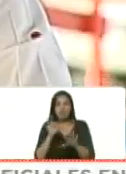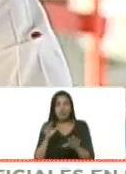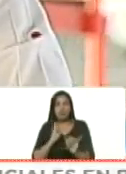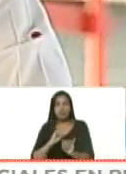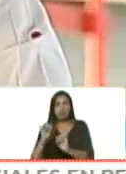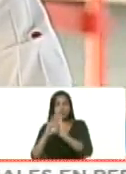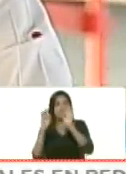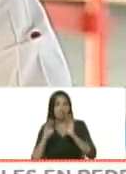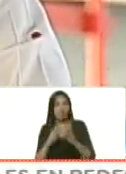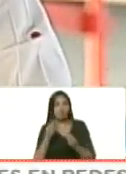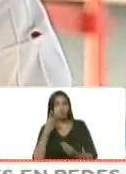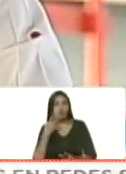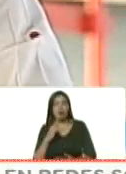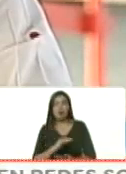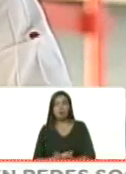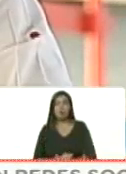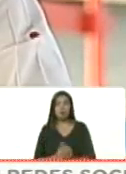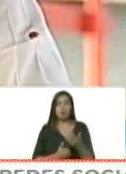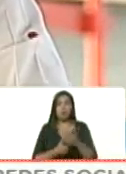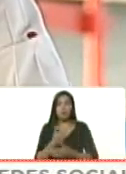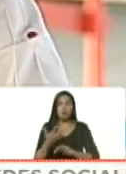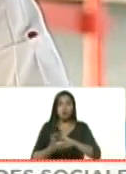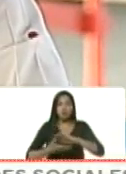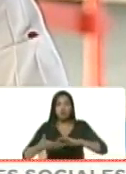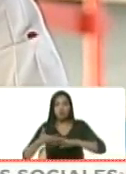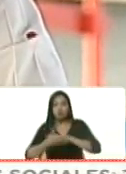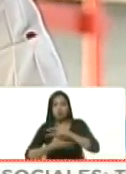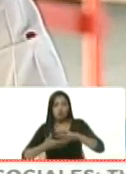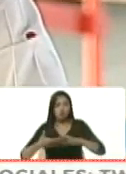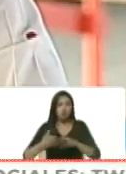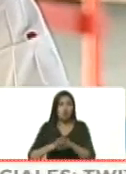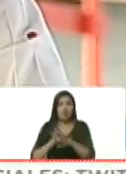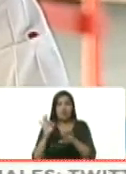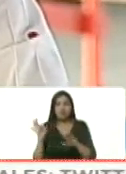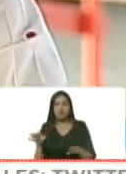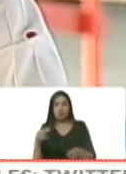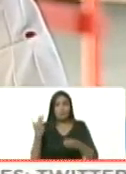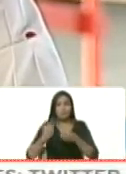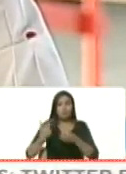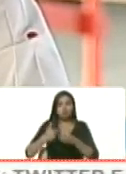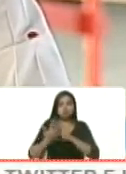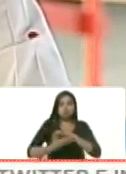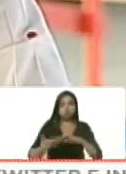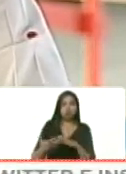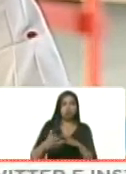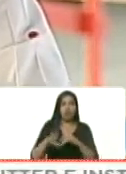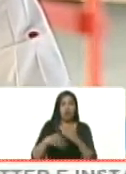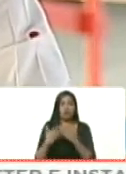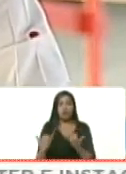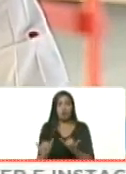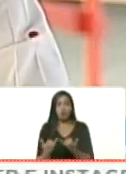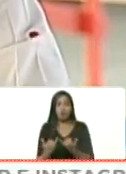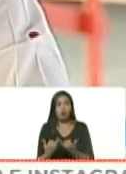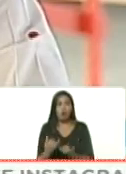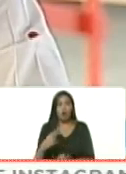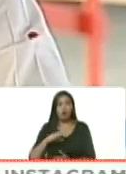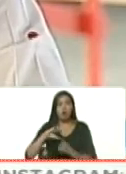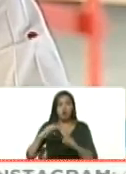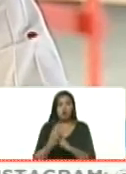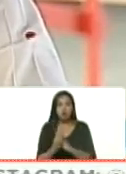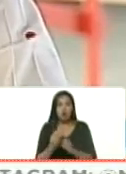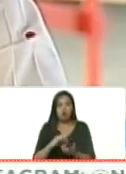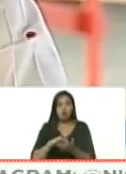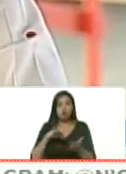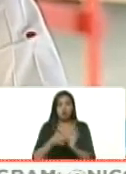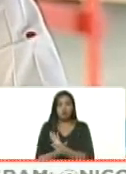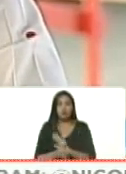salir de las trabas que nos generó el rentismo petrolero y que nos impuso la hegemonía cultural del